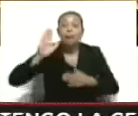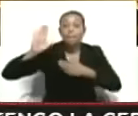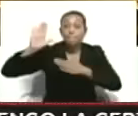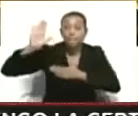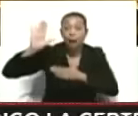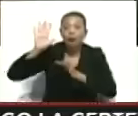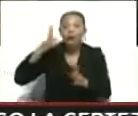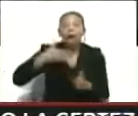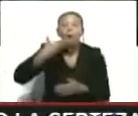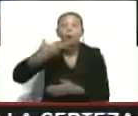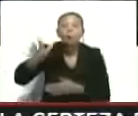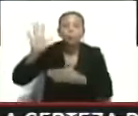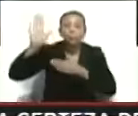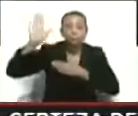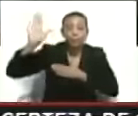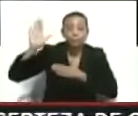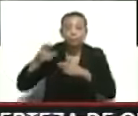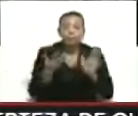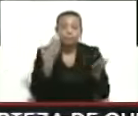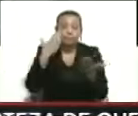la señal de costumbre.